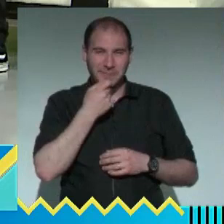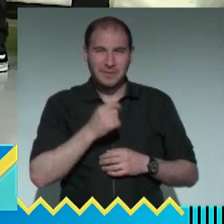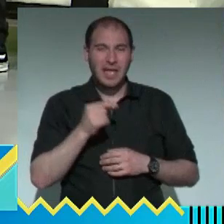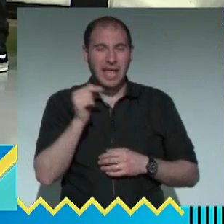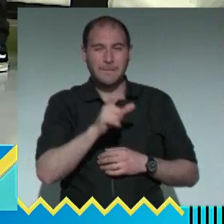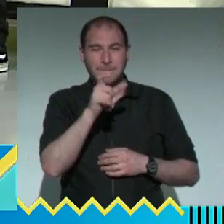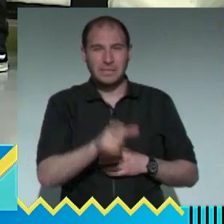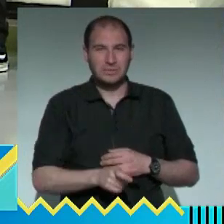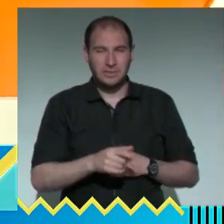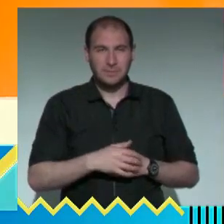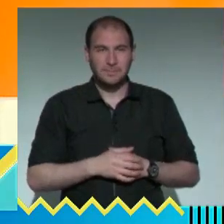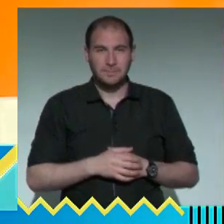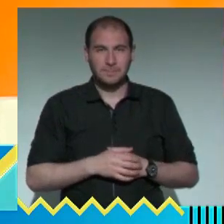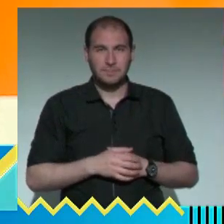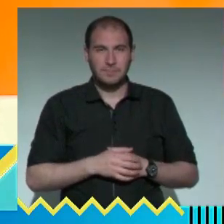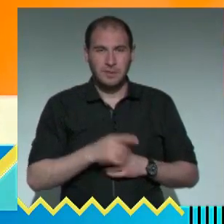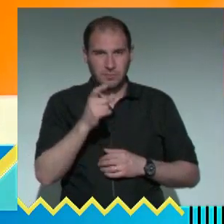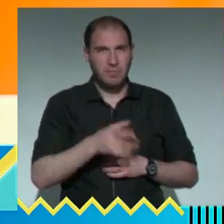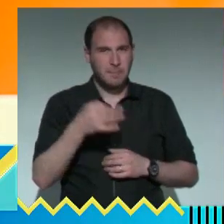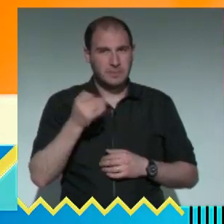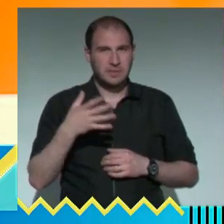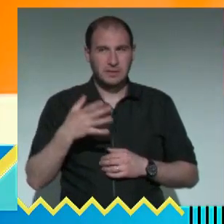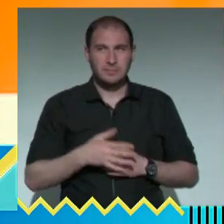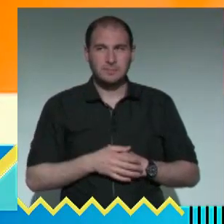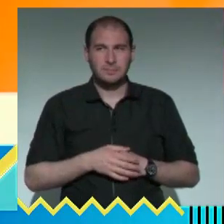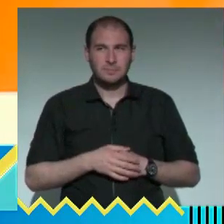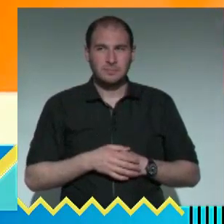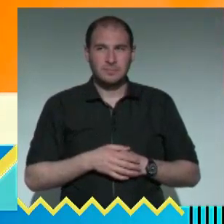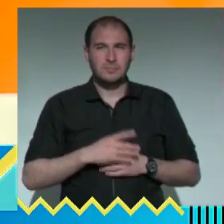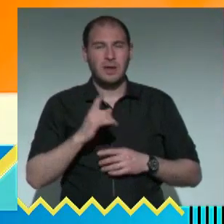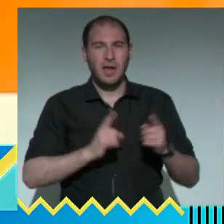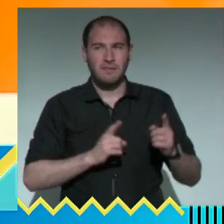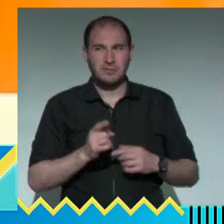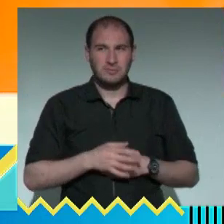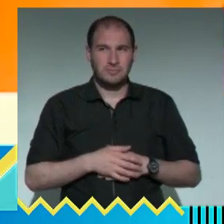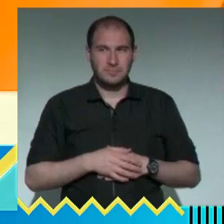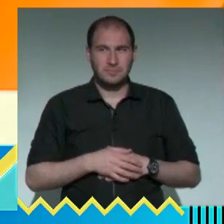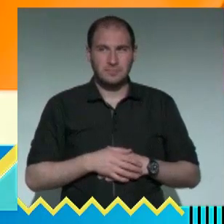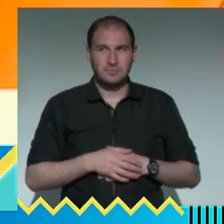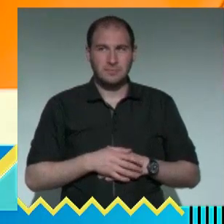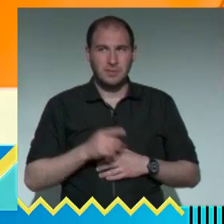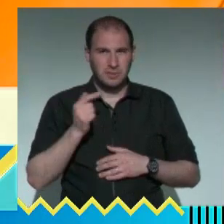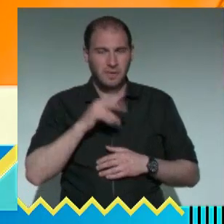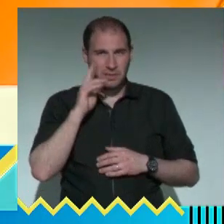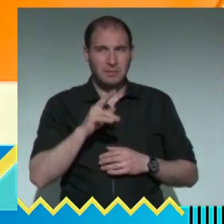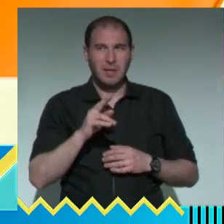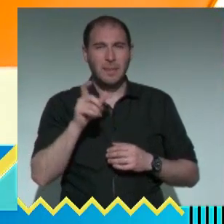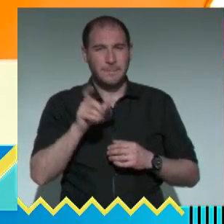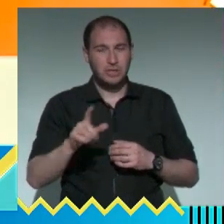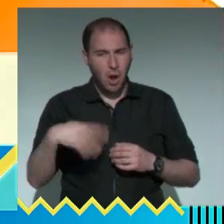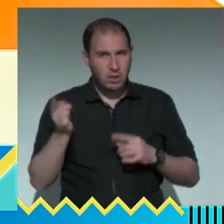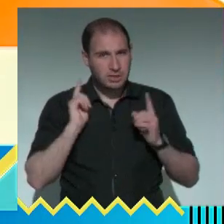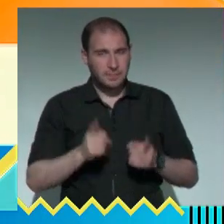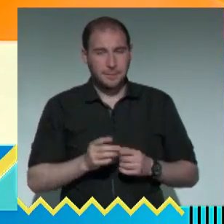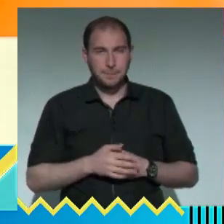tenía una personalidad bastante particular y por ahí cuando... Que lo he visto también en otras